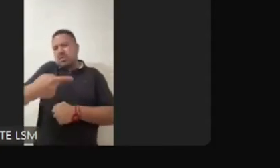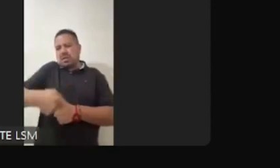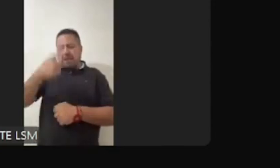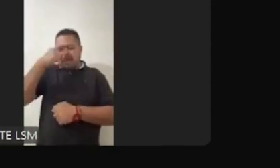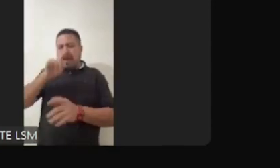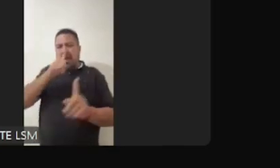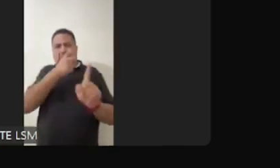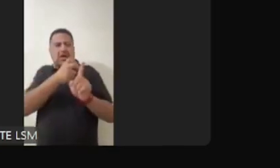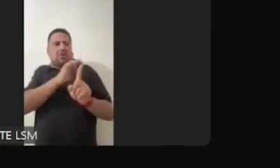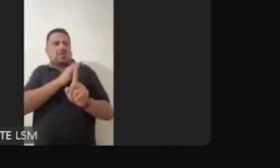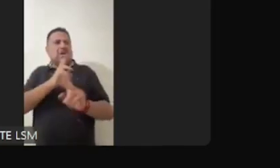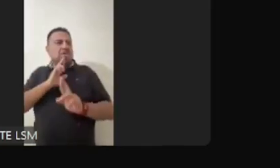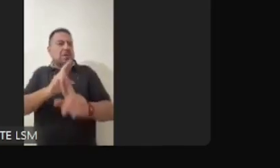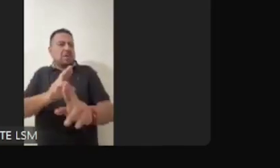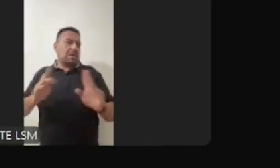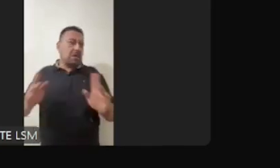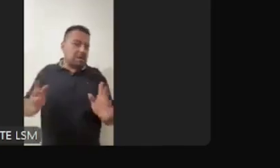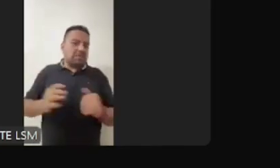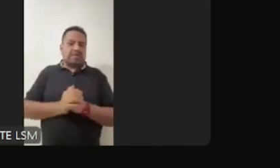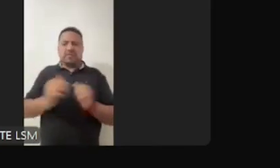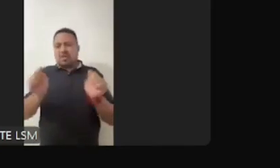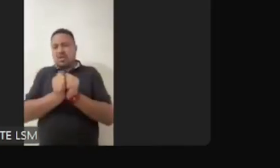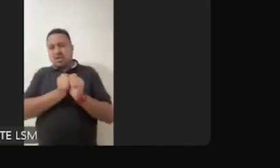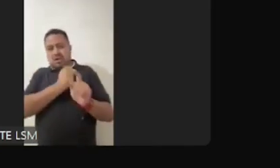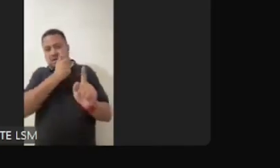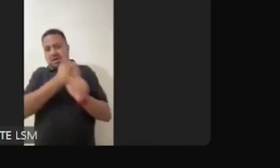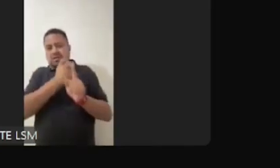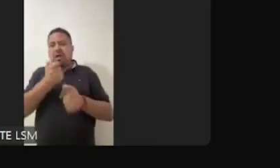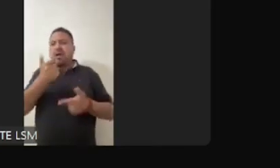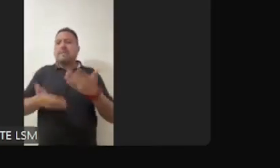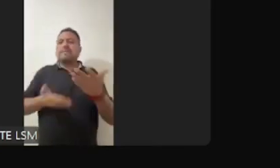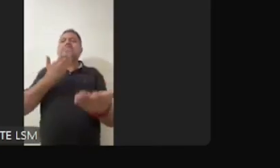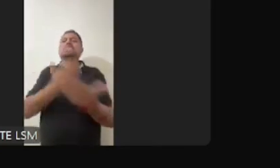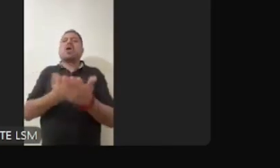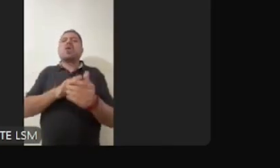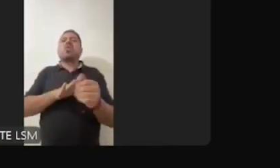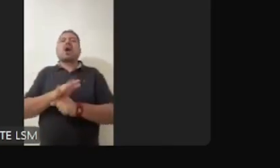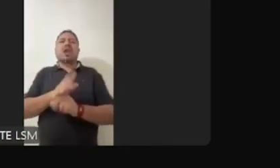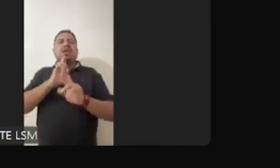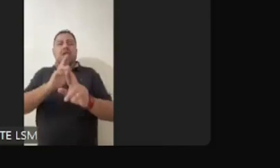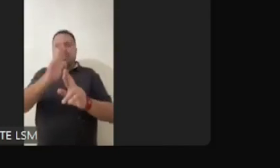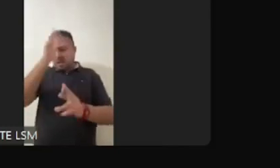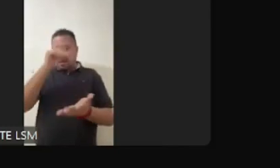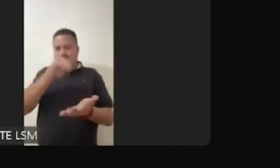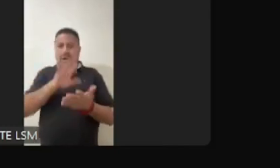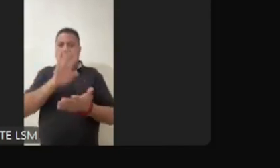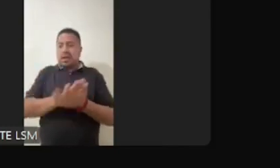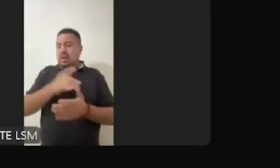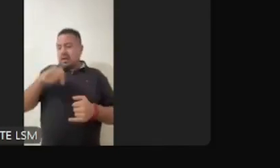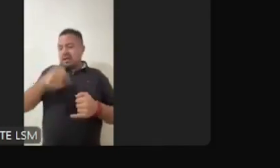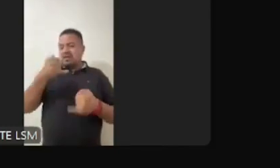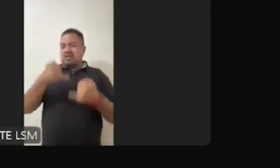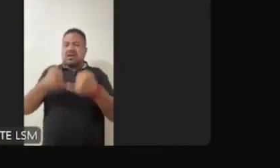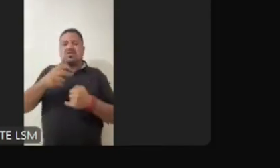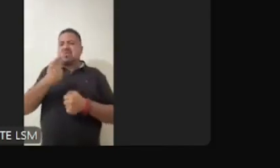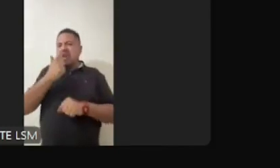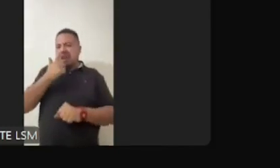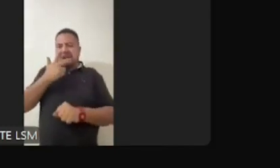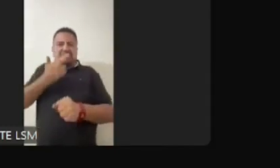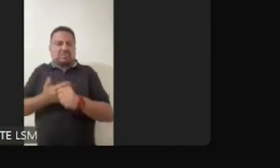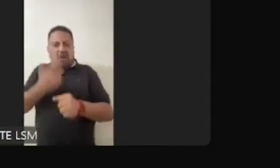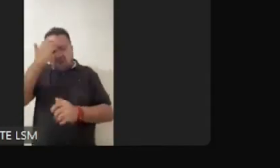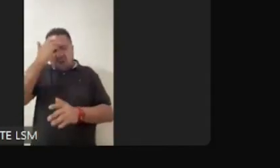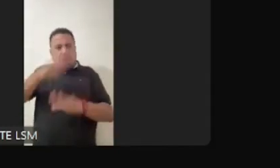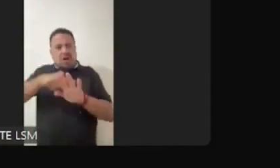tipo de controversias con esas bases se Proponen los siguientes puntos de acuerdo este tribunal Es incompetente para conocer y